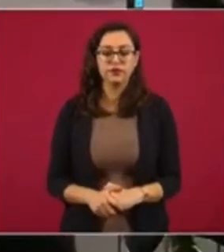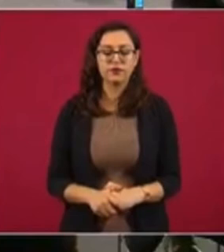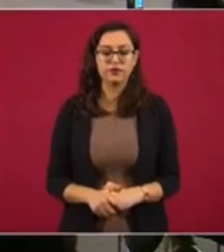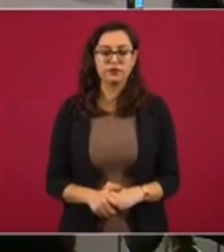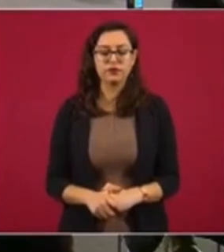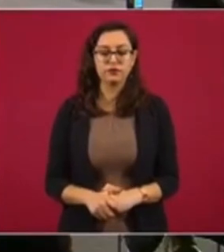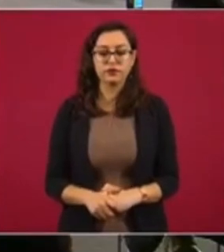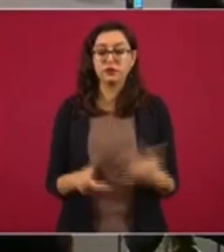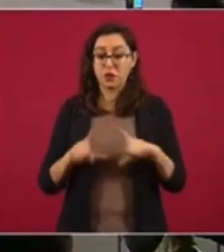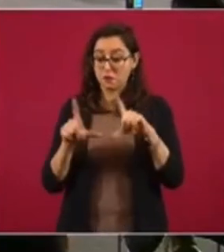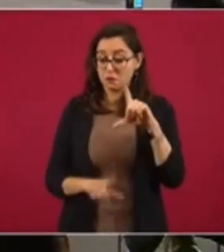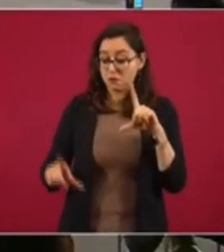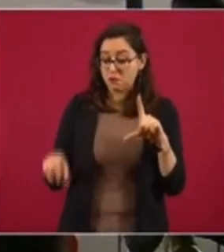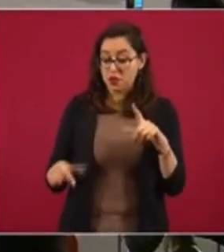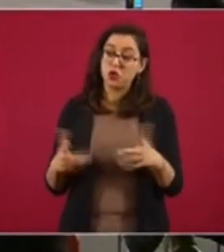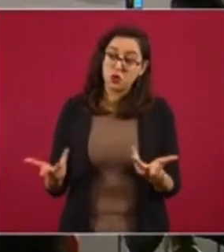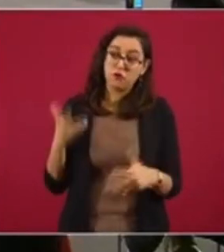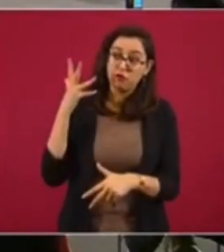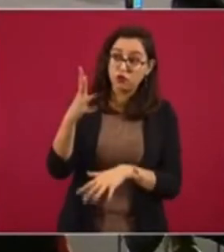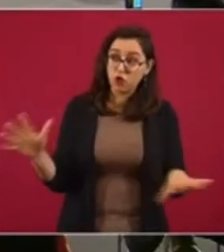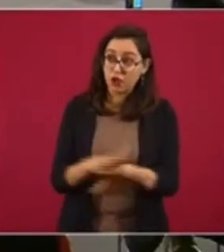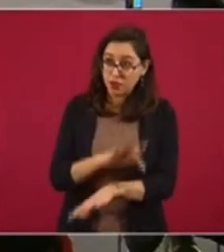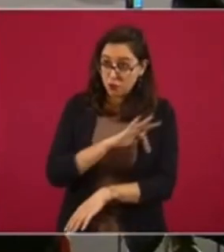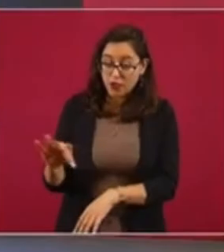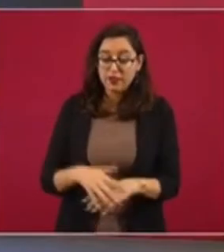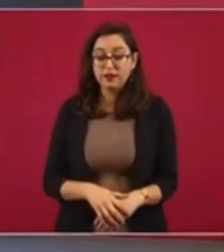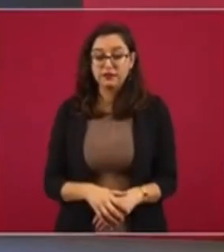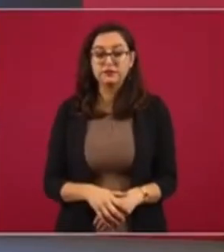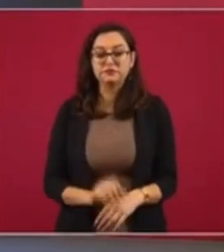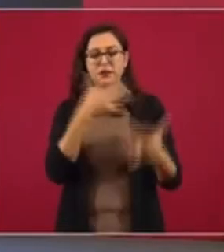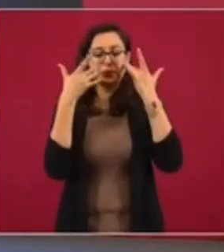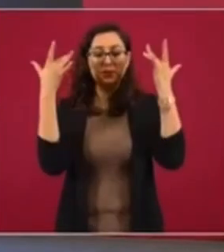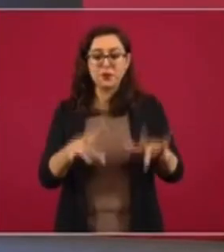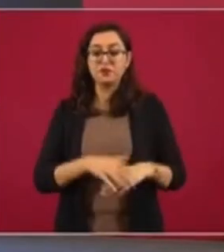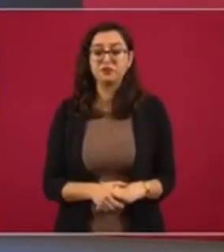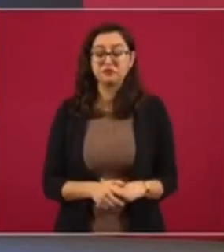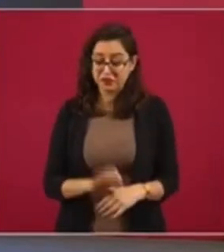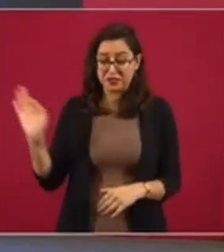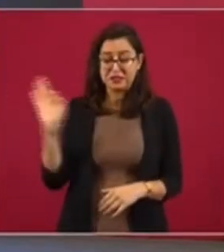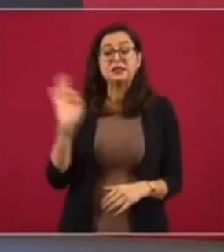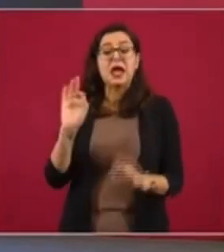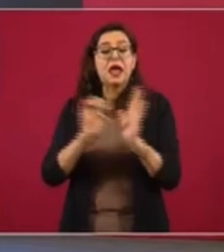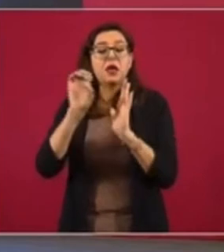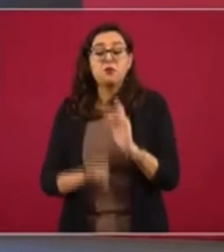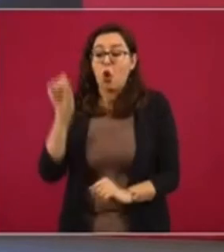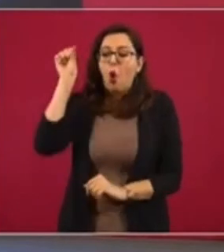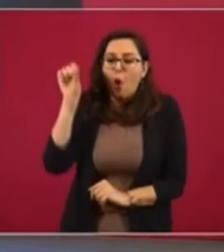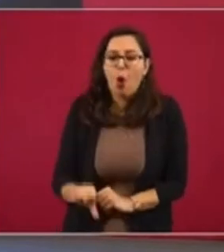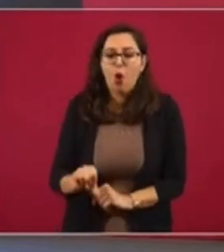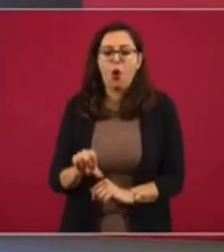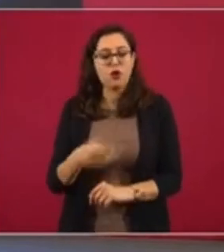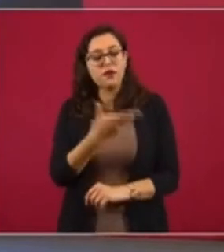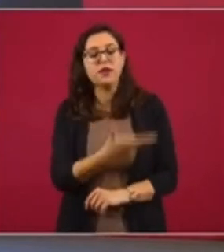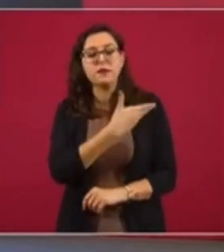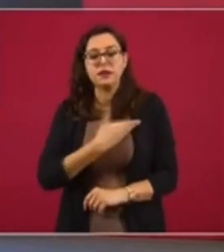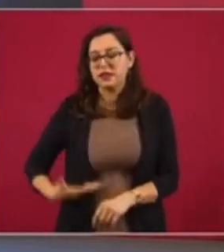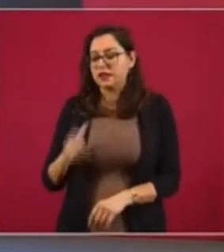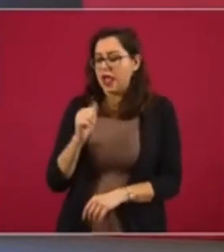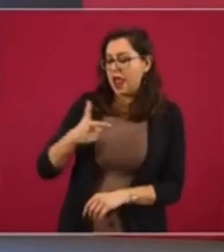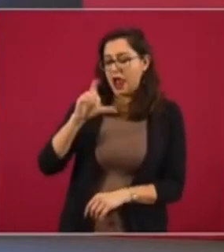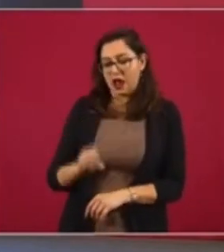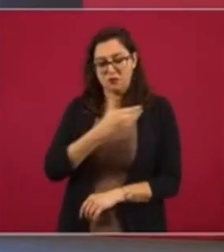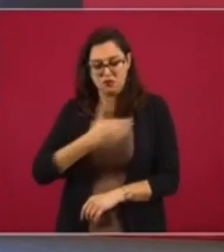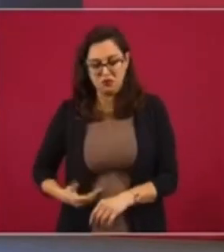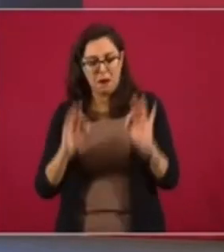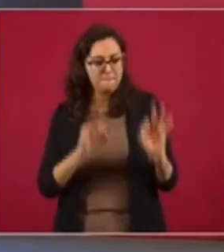es posible cambiar el futuro de México a través de las elecciones? Sí, 63.3. Si hoy fuera la consulta para valorar el trabajo de Andrés Manuel López Obrador como